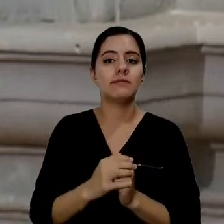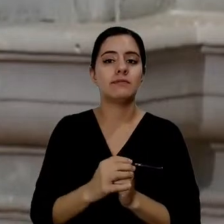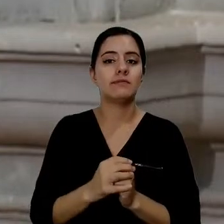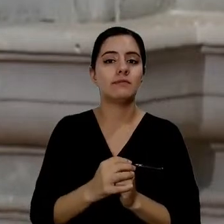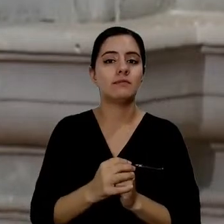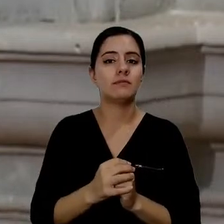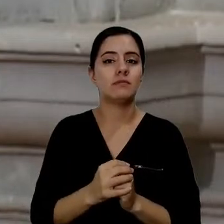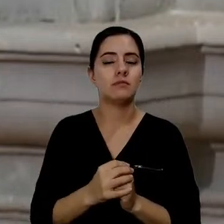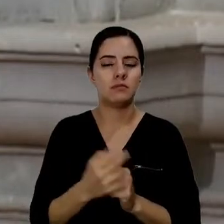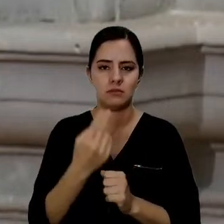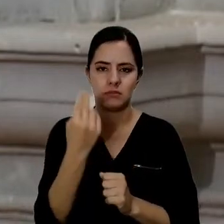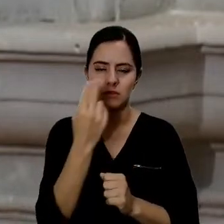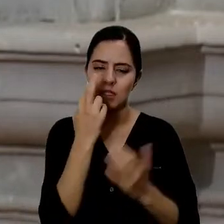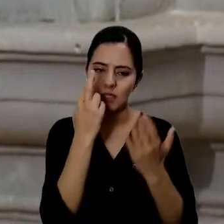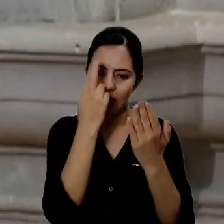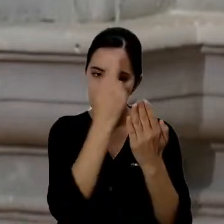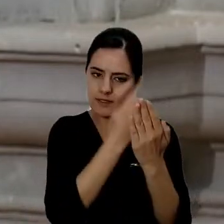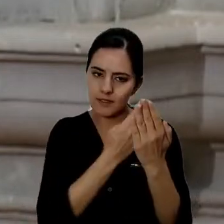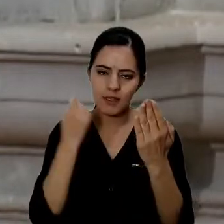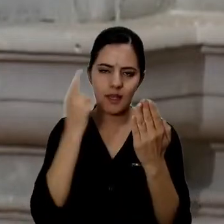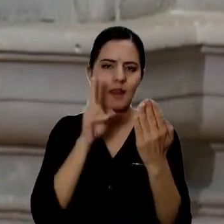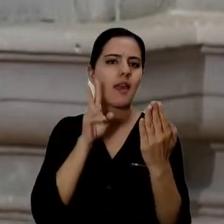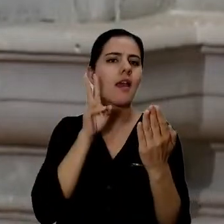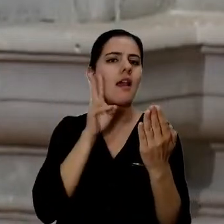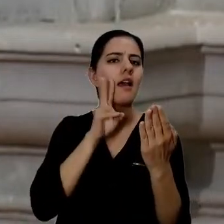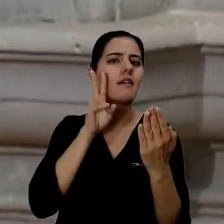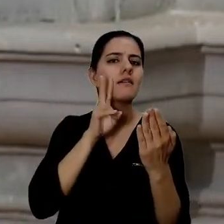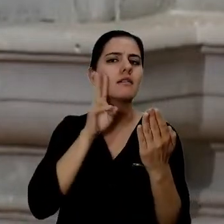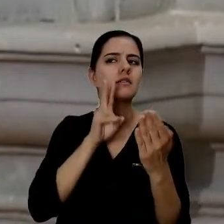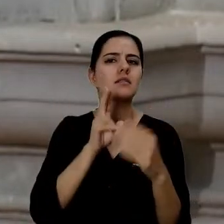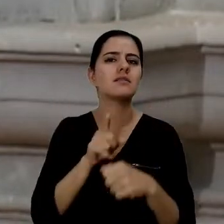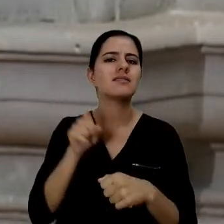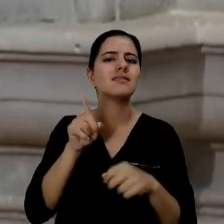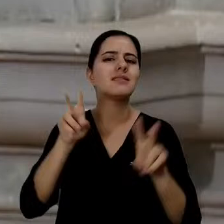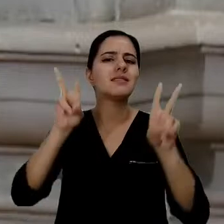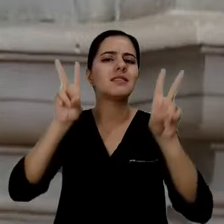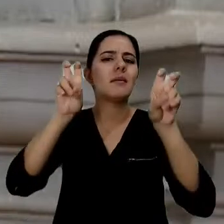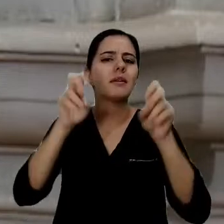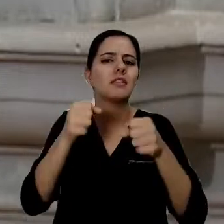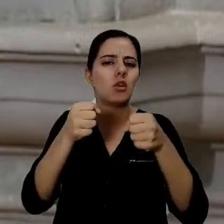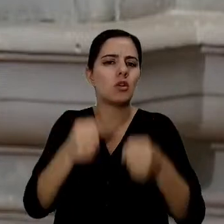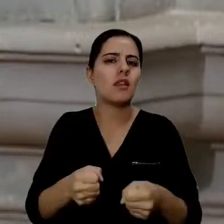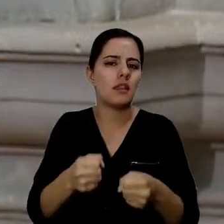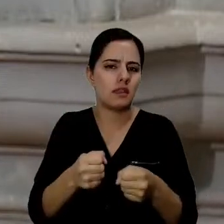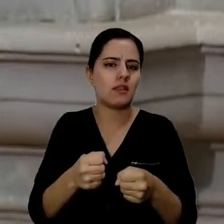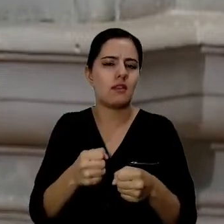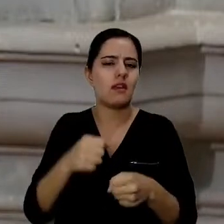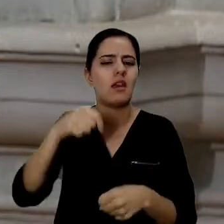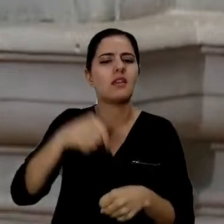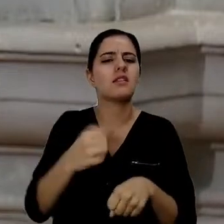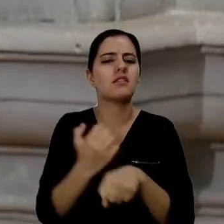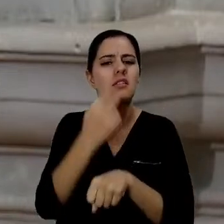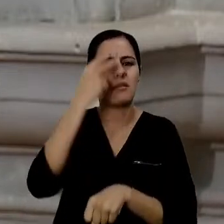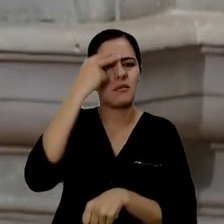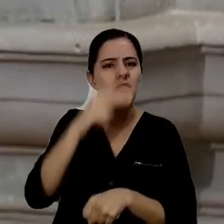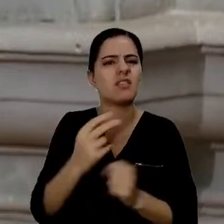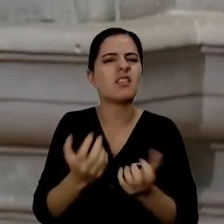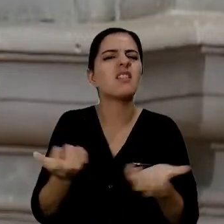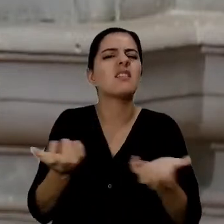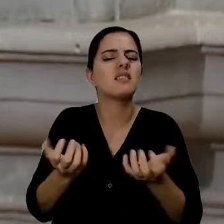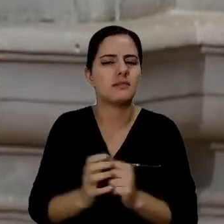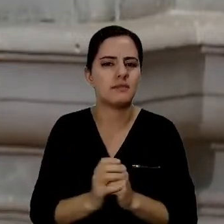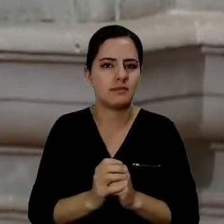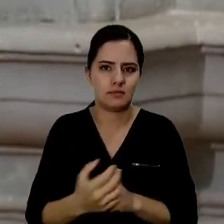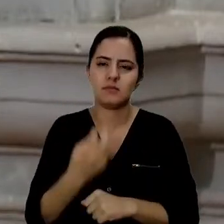para revisar qué es lo que se está haciendo en materia de seguridad aquí en el Estado de México. Porque un Tlatlaya